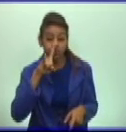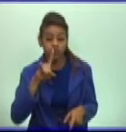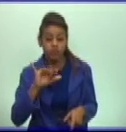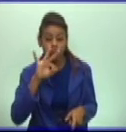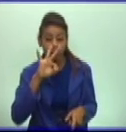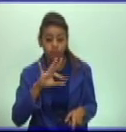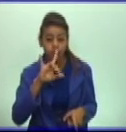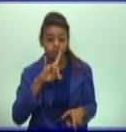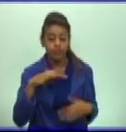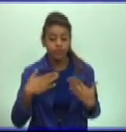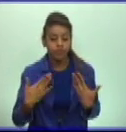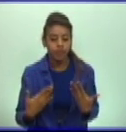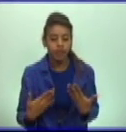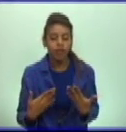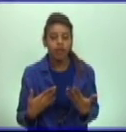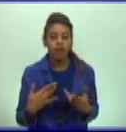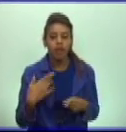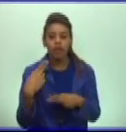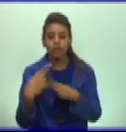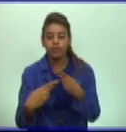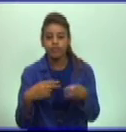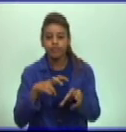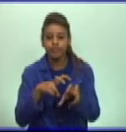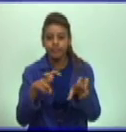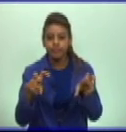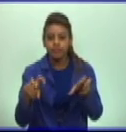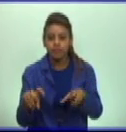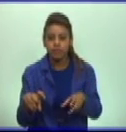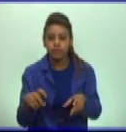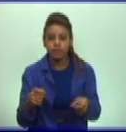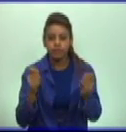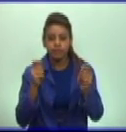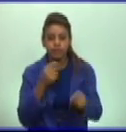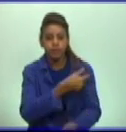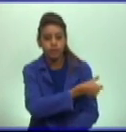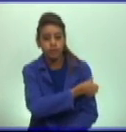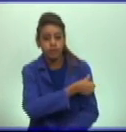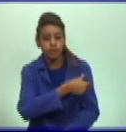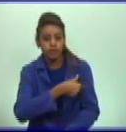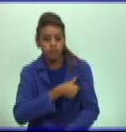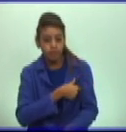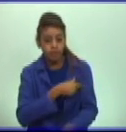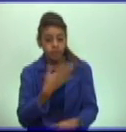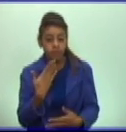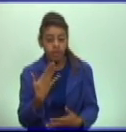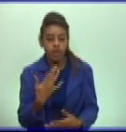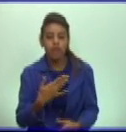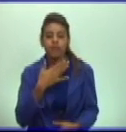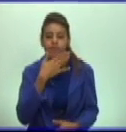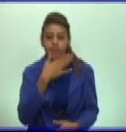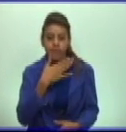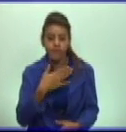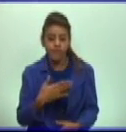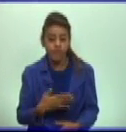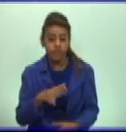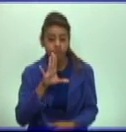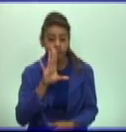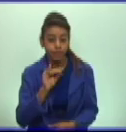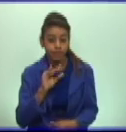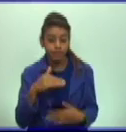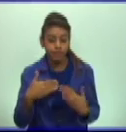1989, en el acto nacional por el 26 de julio, nuestro querido comandante en jefe Fidel